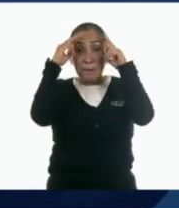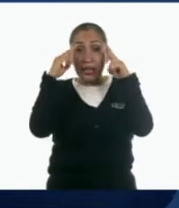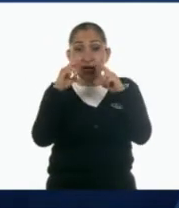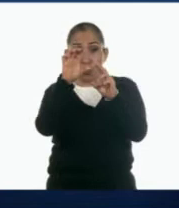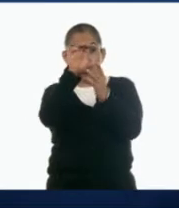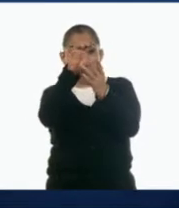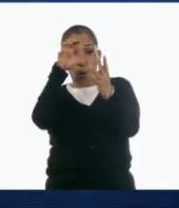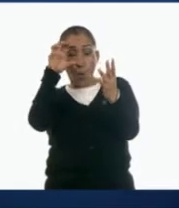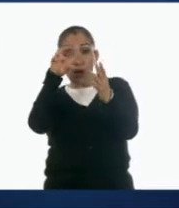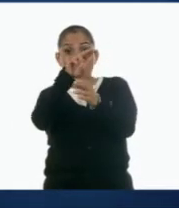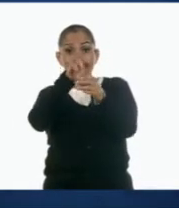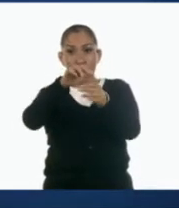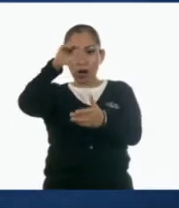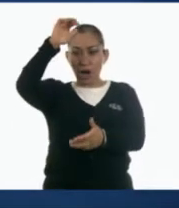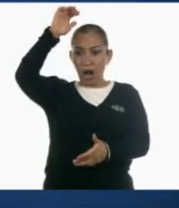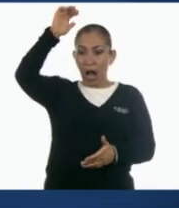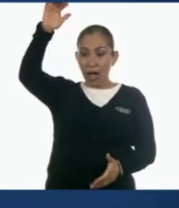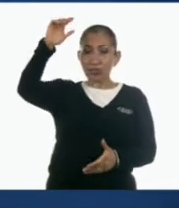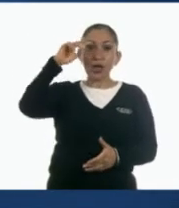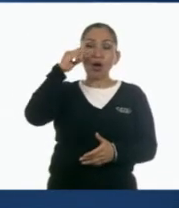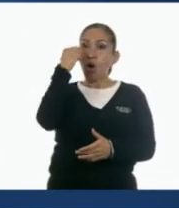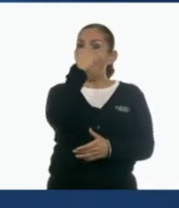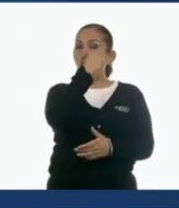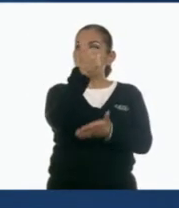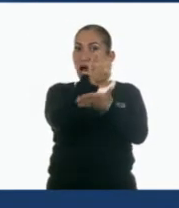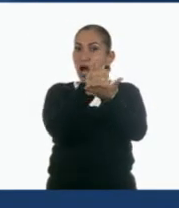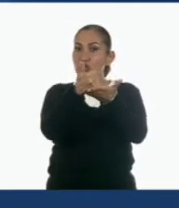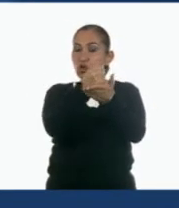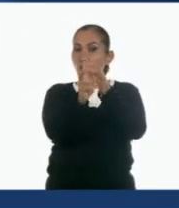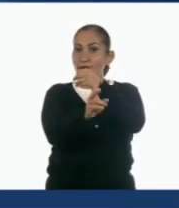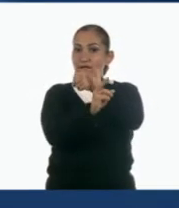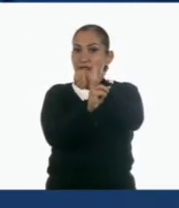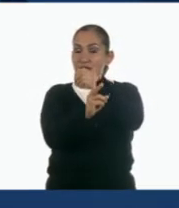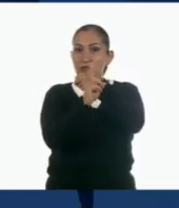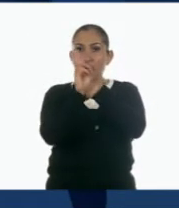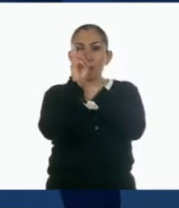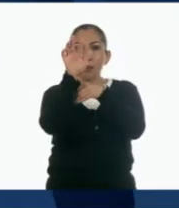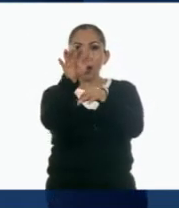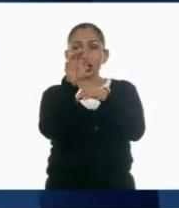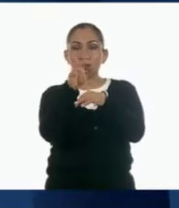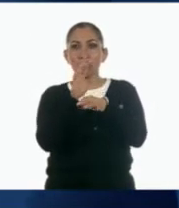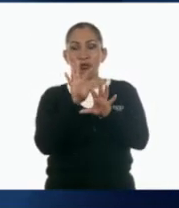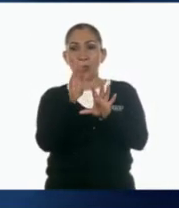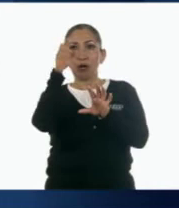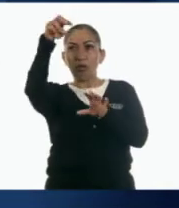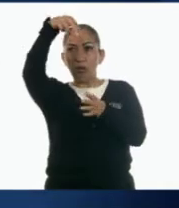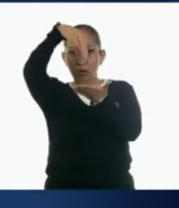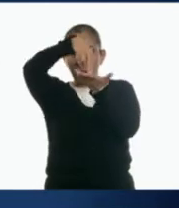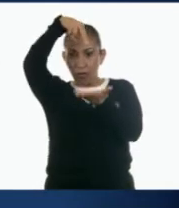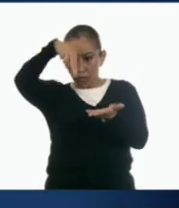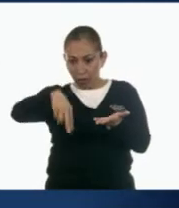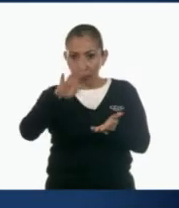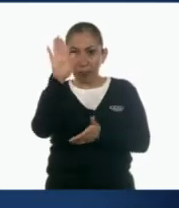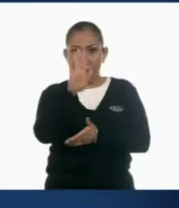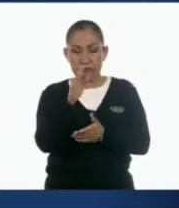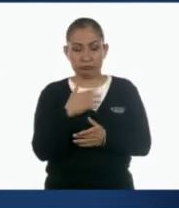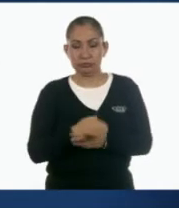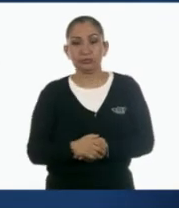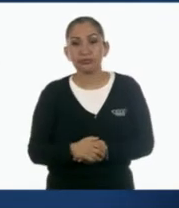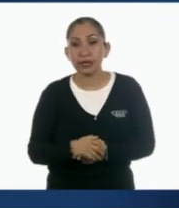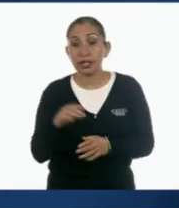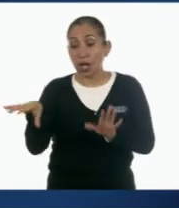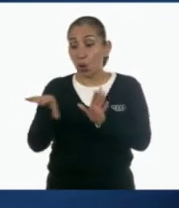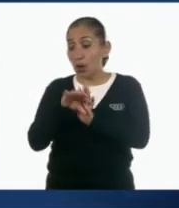bulto de tamaño natural con grandes ojos azules de vidrio que parecía que de pronto iba a bajarse de su altar. Y